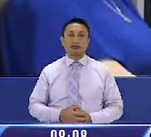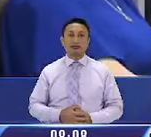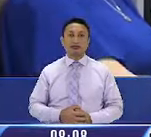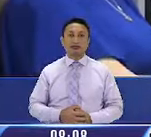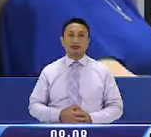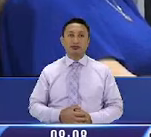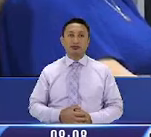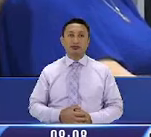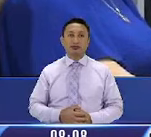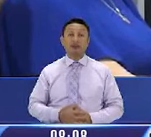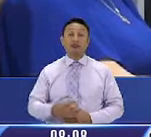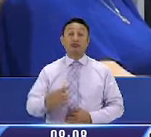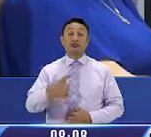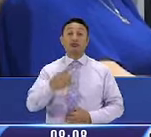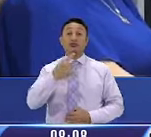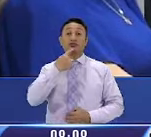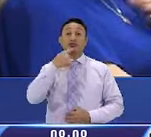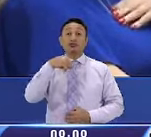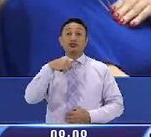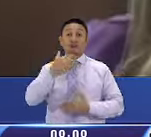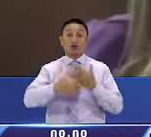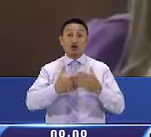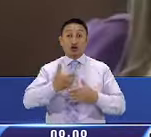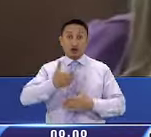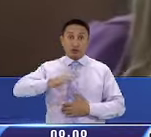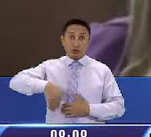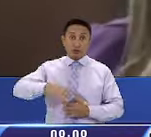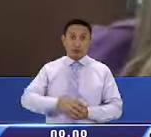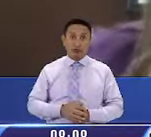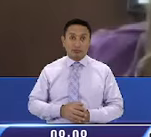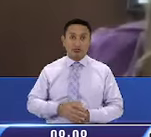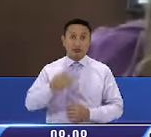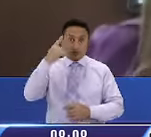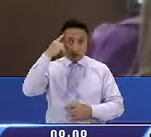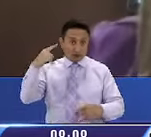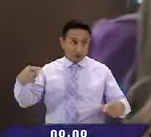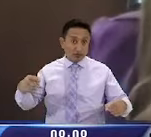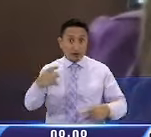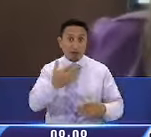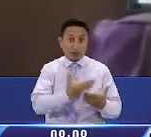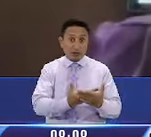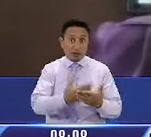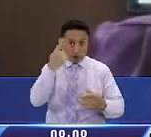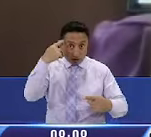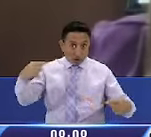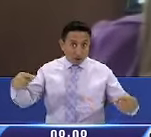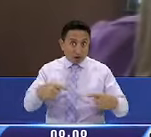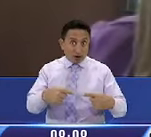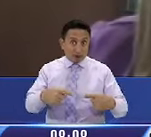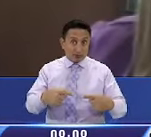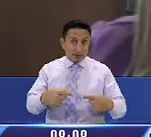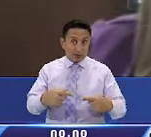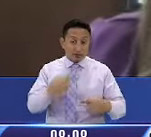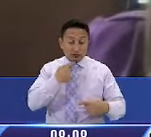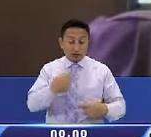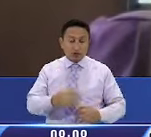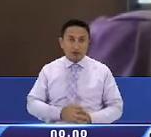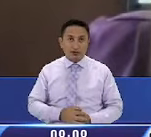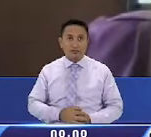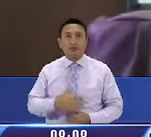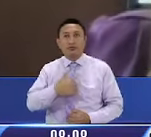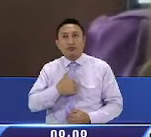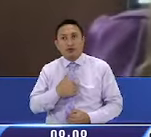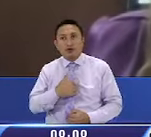Bonifaz reconoció que se conectó un poco tarde. Yo no estaba de acuerdo con esa moción porque, como le he dicho, a mí me